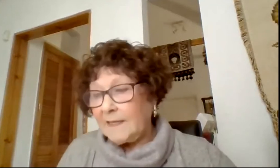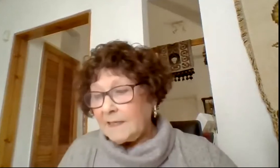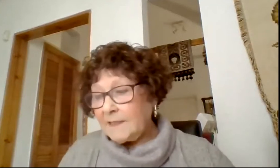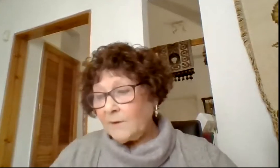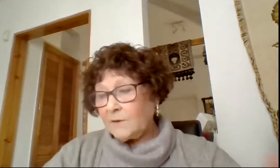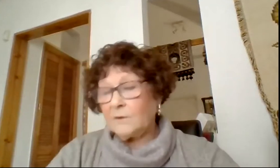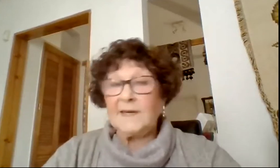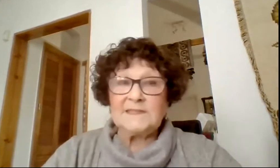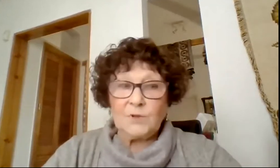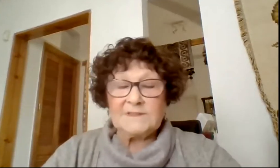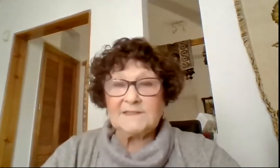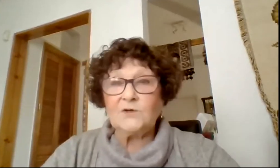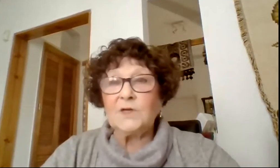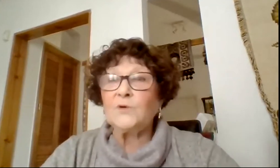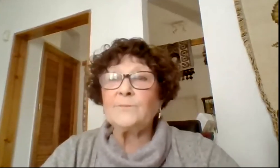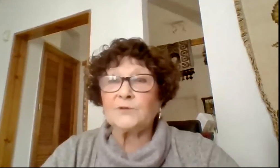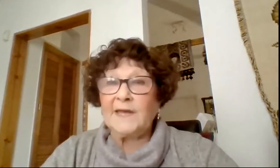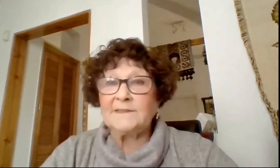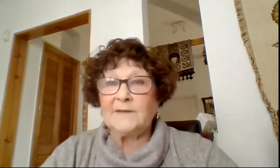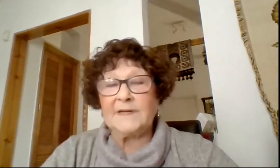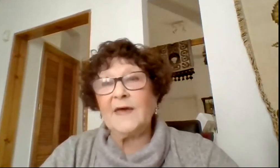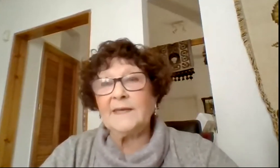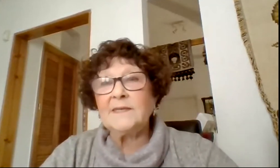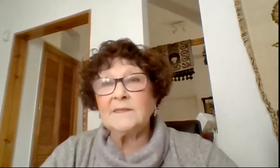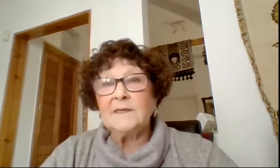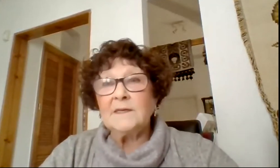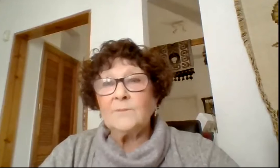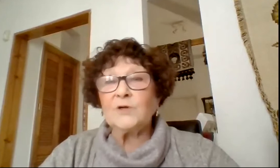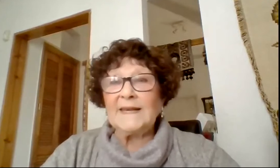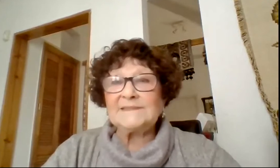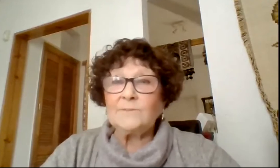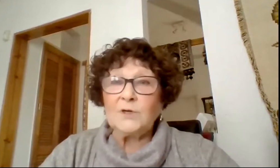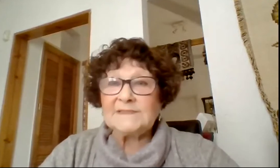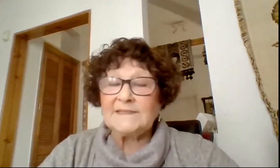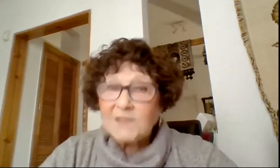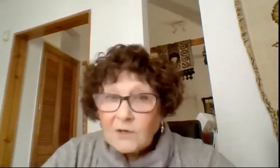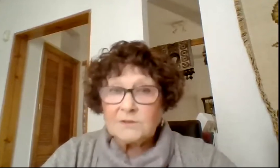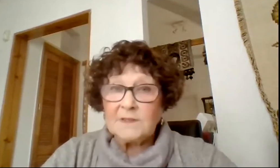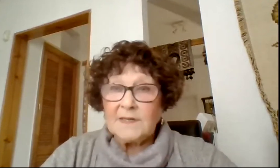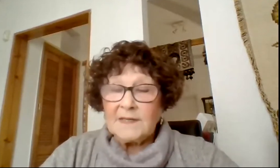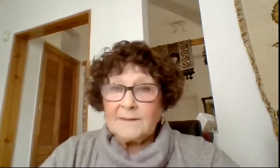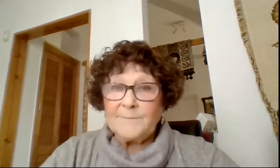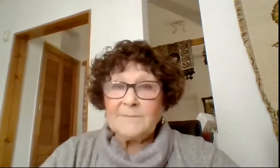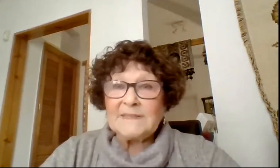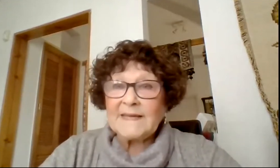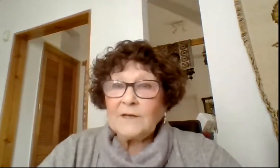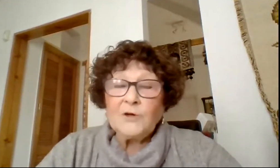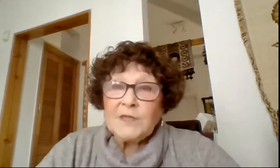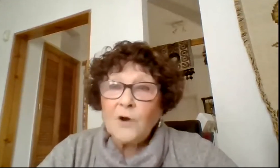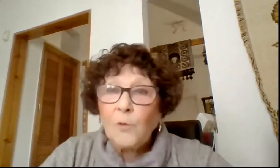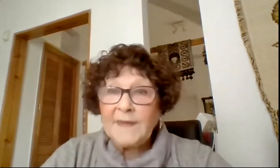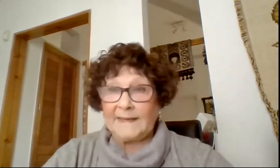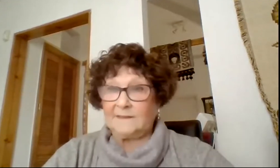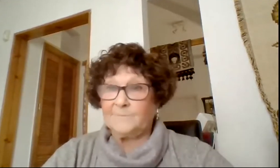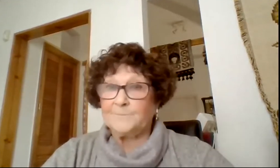él. Y luego la simbolización es muy importante, ¿verdad, Gay? Porque la simbolización permite que los